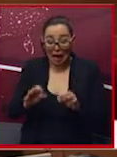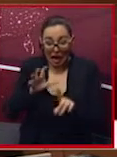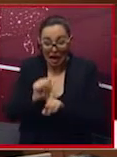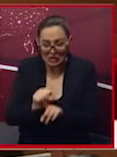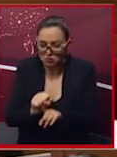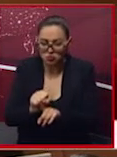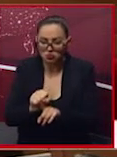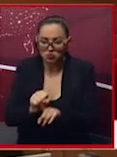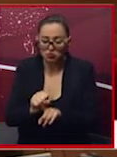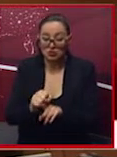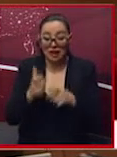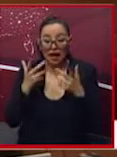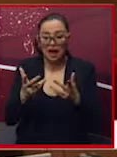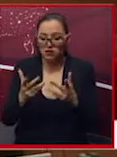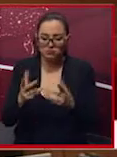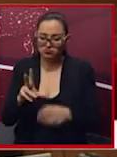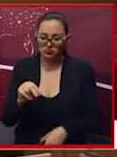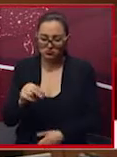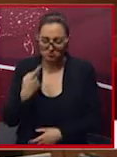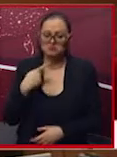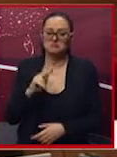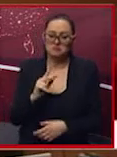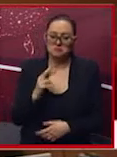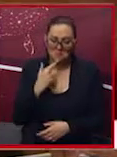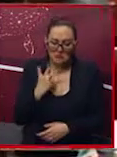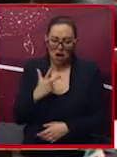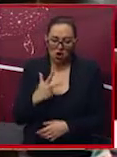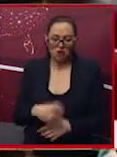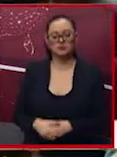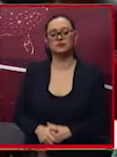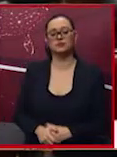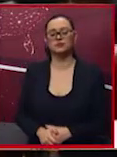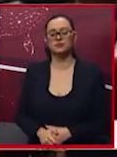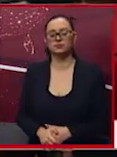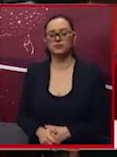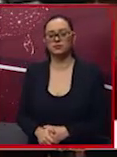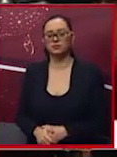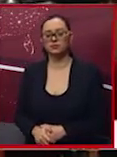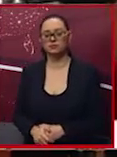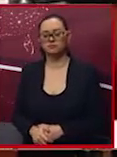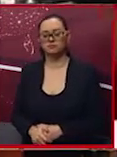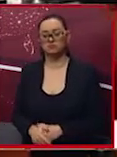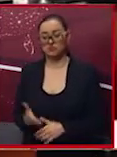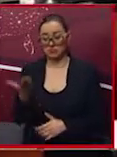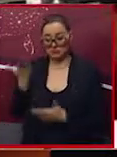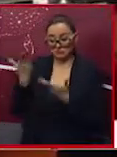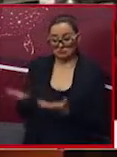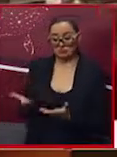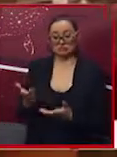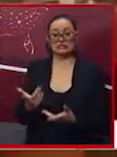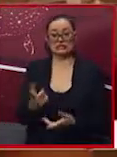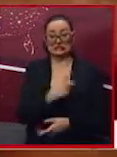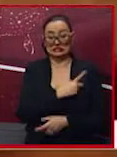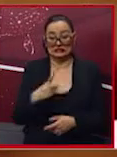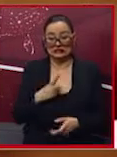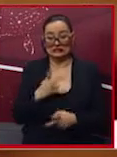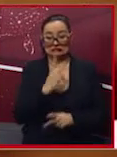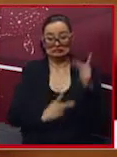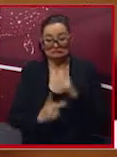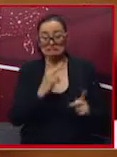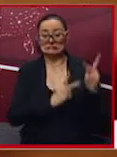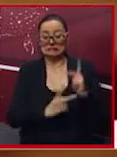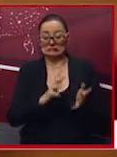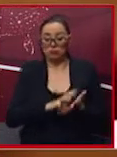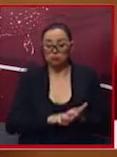queremos y no la que deseamos. El funcionario reconoció que la deuda pública incrementó, sin